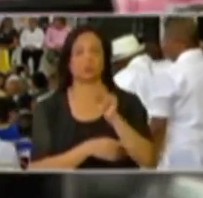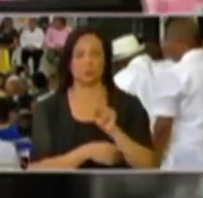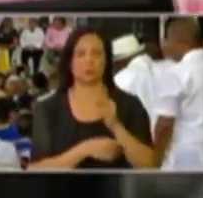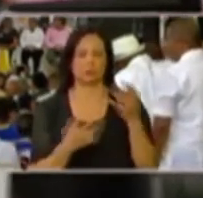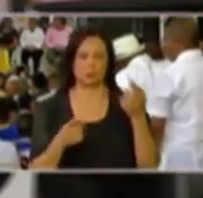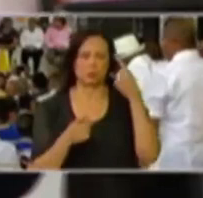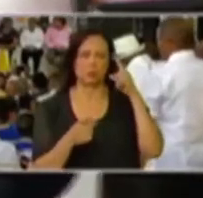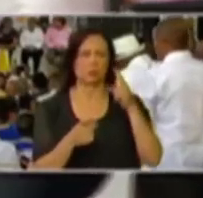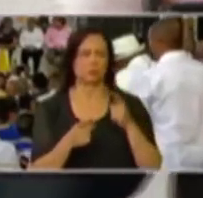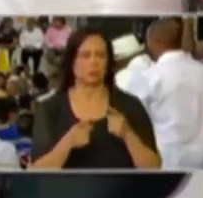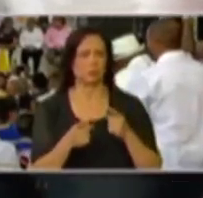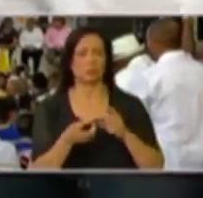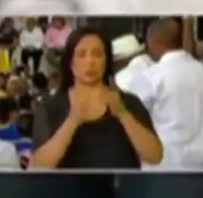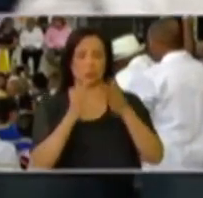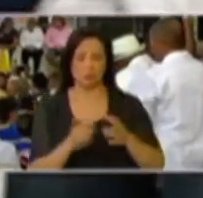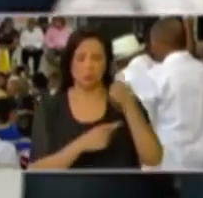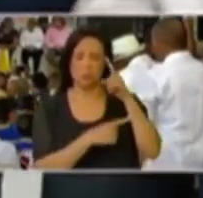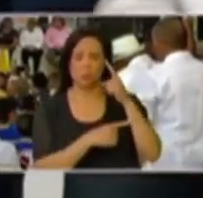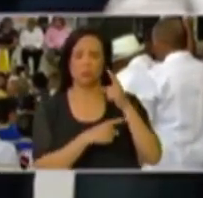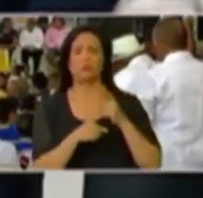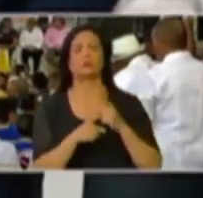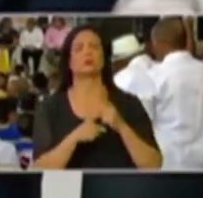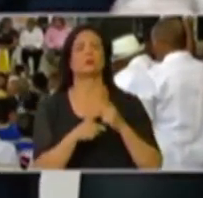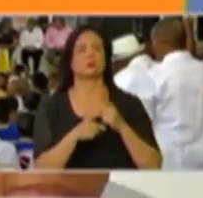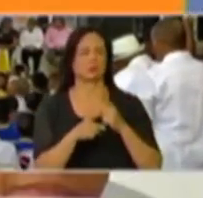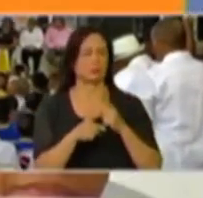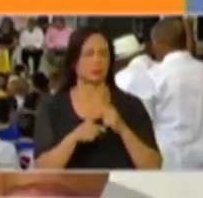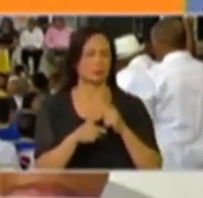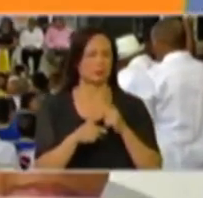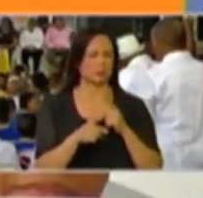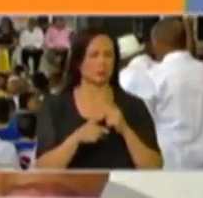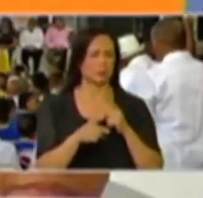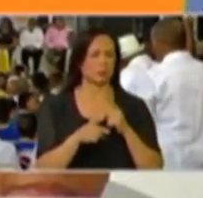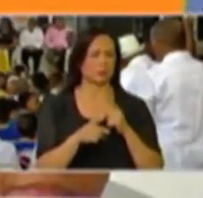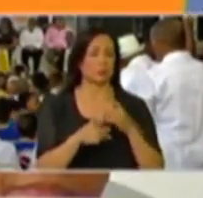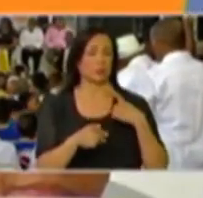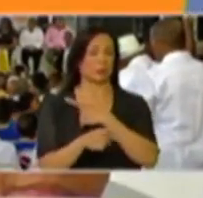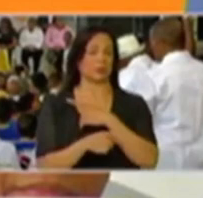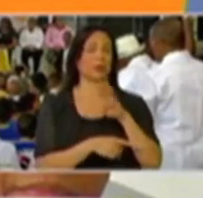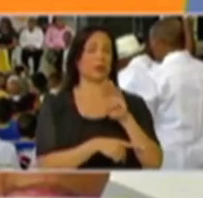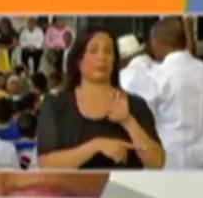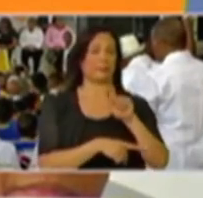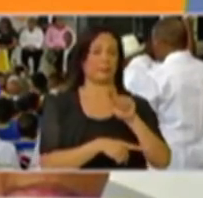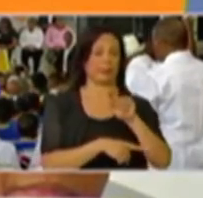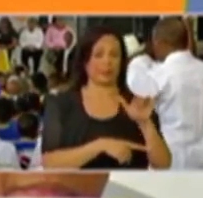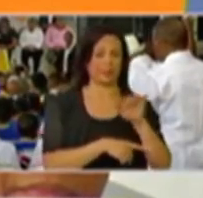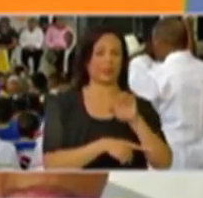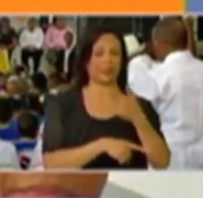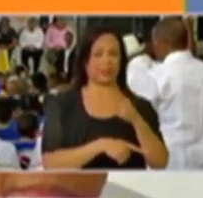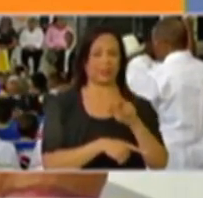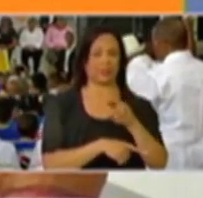Francisco García, director del IAD. La diputada Betty Jerónimo y